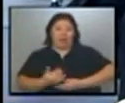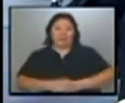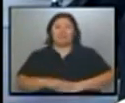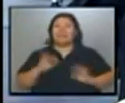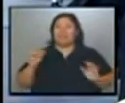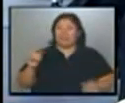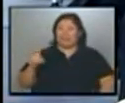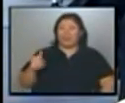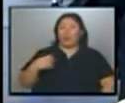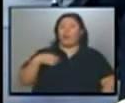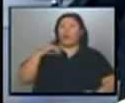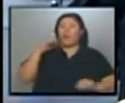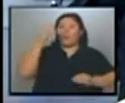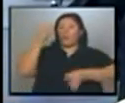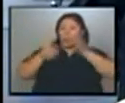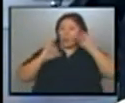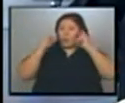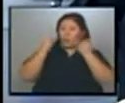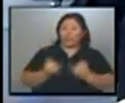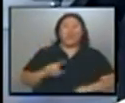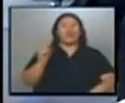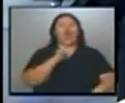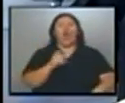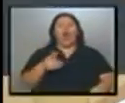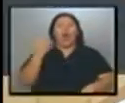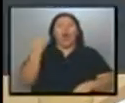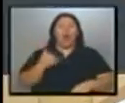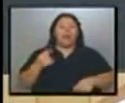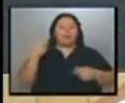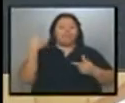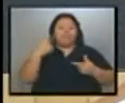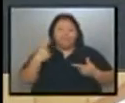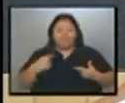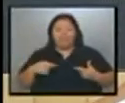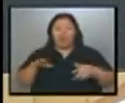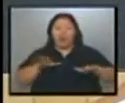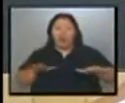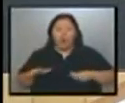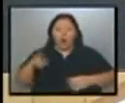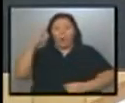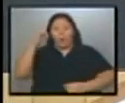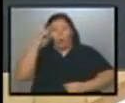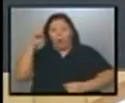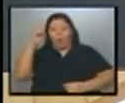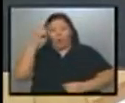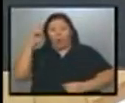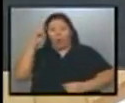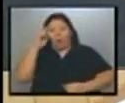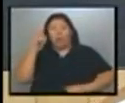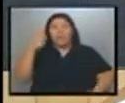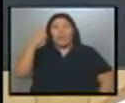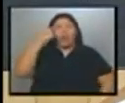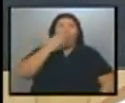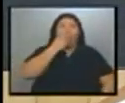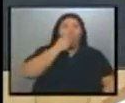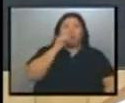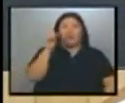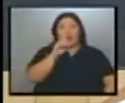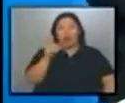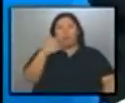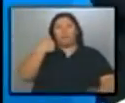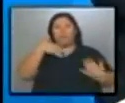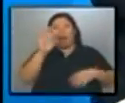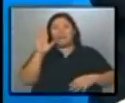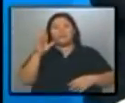Si no come es por la dieta. Tenés tantas horas para hacer cosas para hacer que la verdad que no te dan los tiempos y lo que menos haces es pensar en comer. Bueno, duerme como